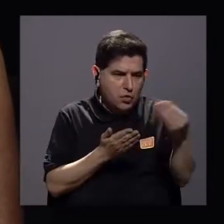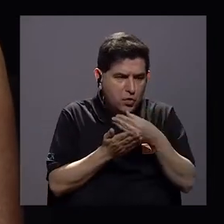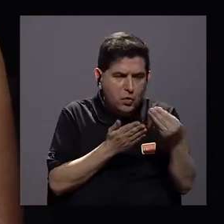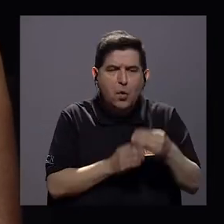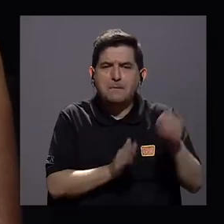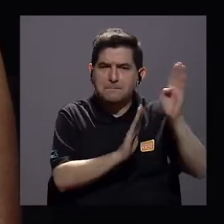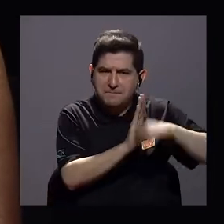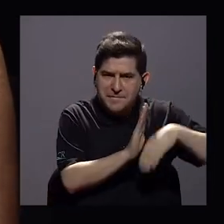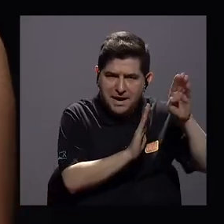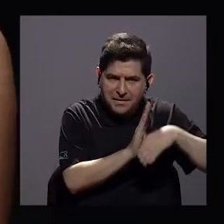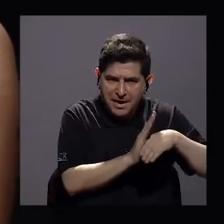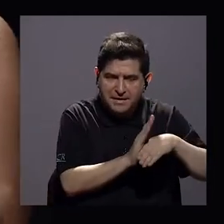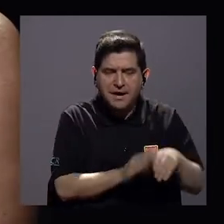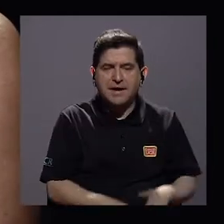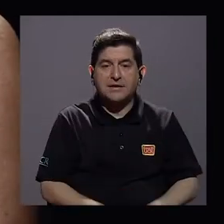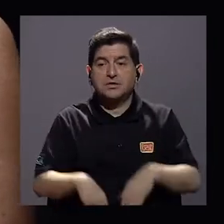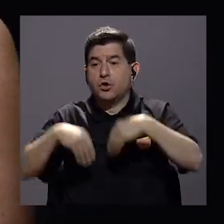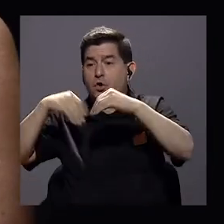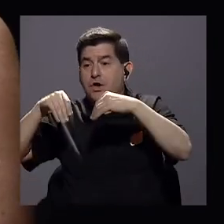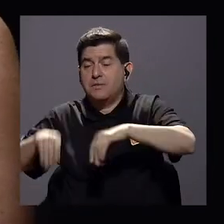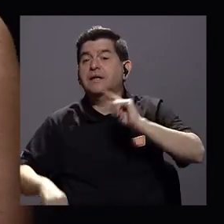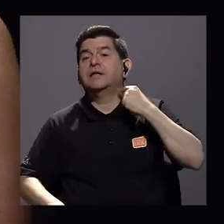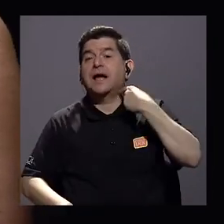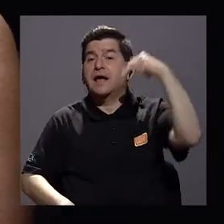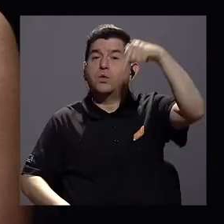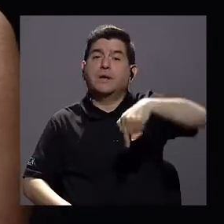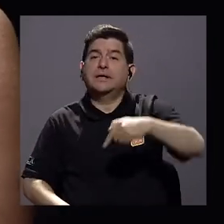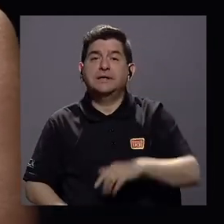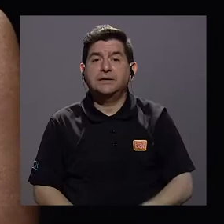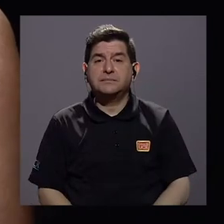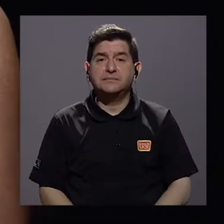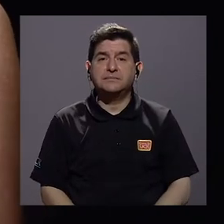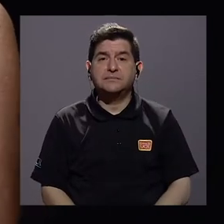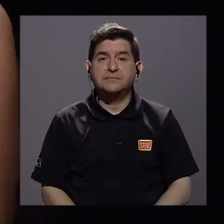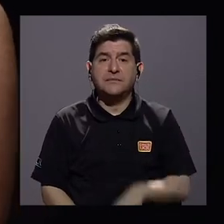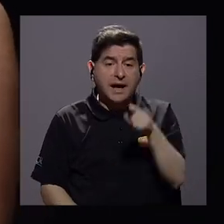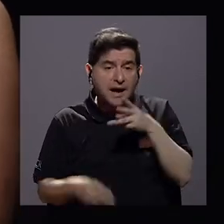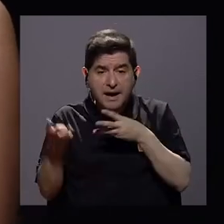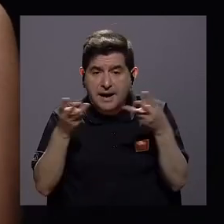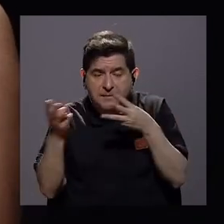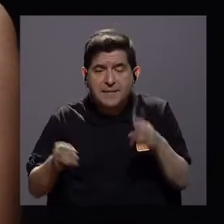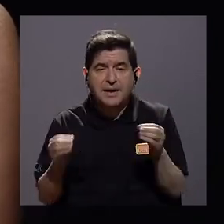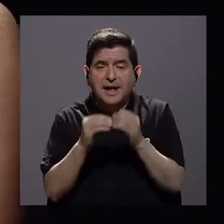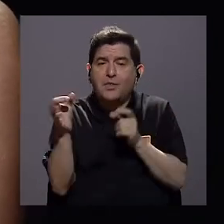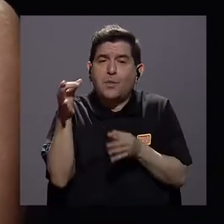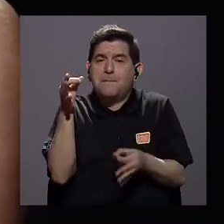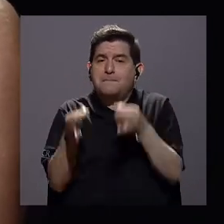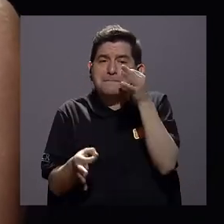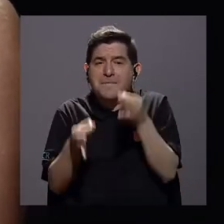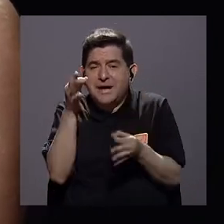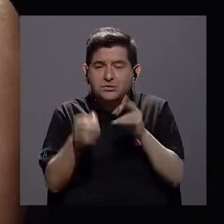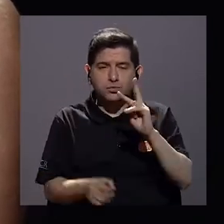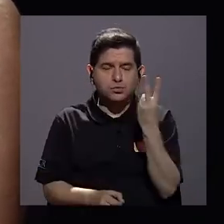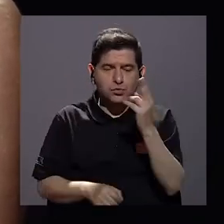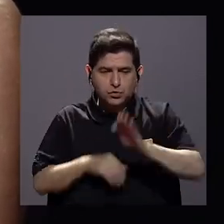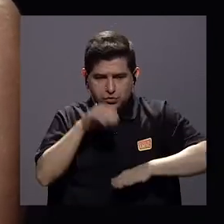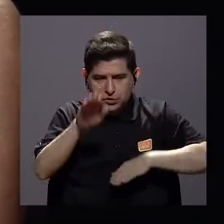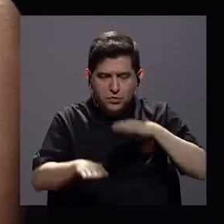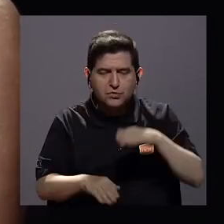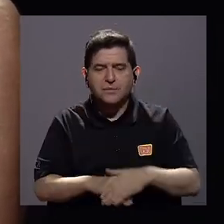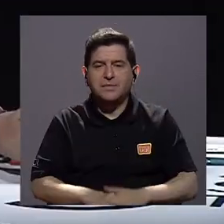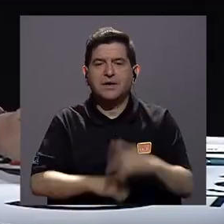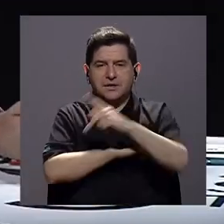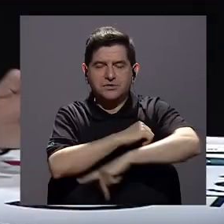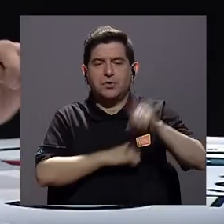muy barato al productor y lo vende muy caro acá. Entonces, ese mercado más justo es el segundo paso que este país tiene que